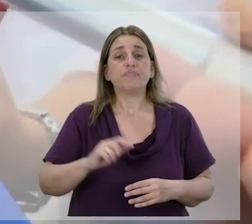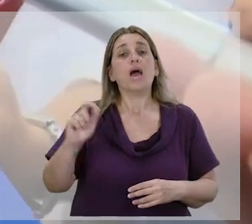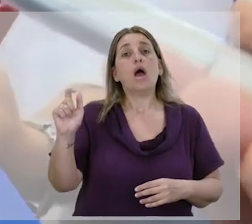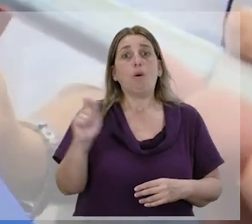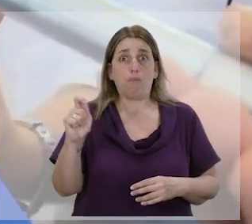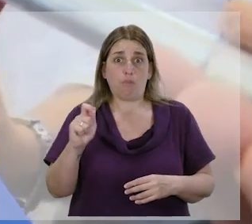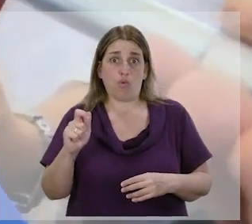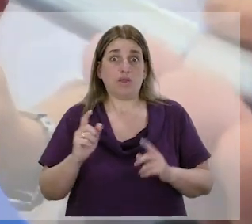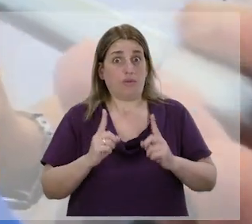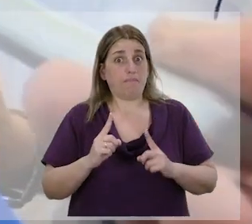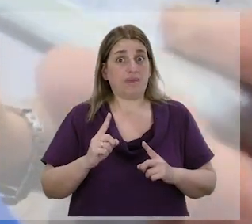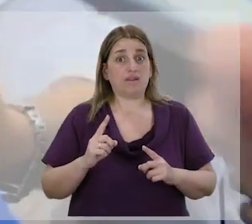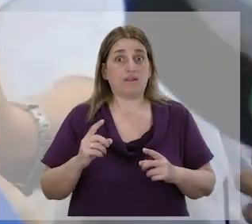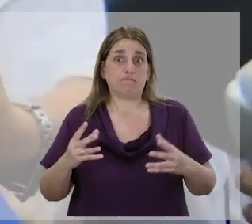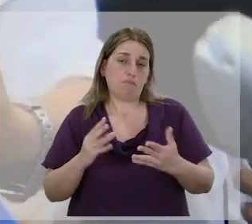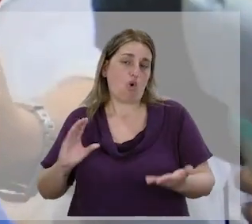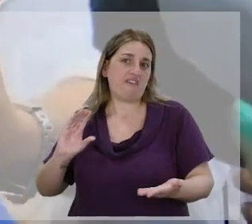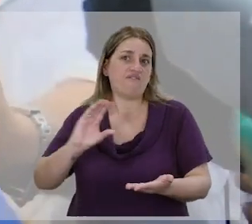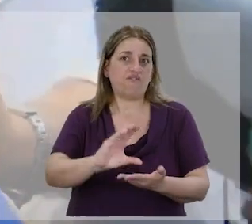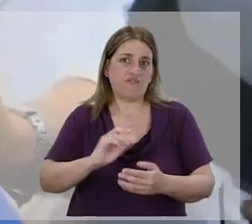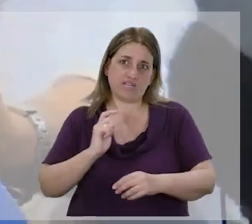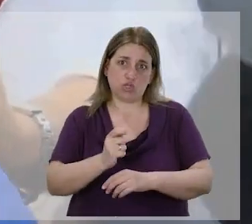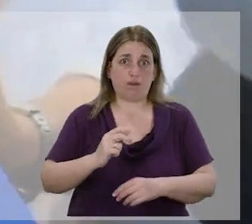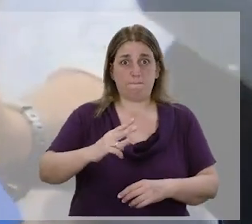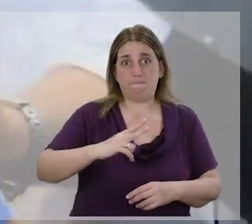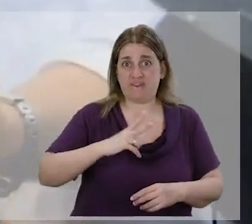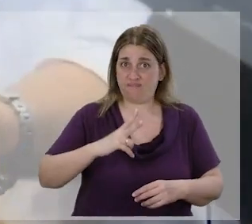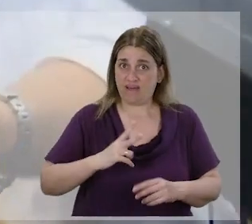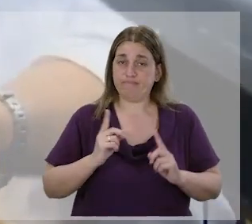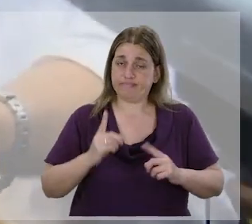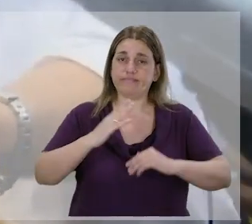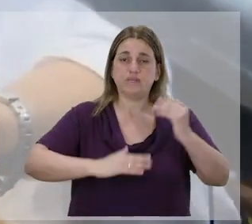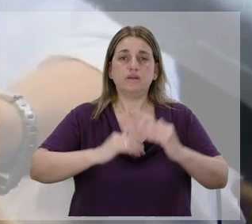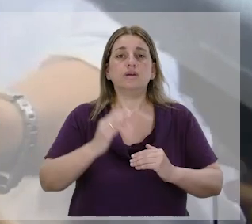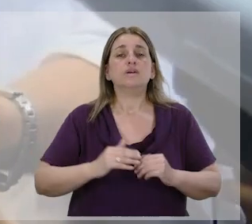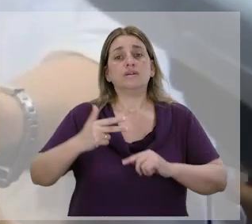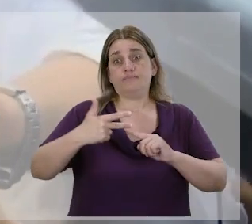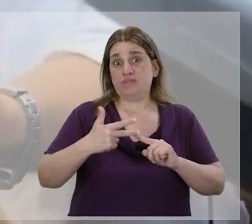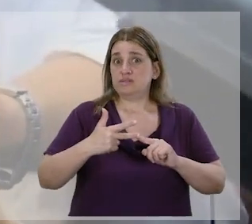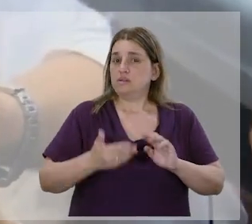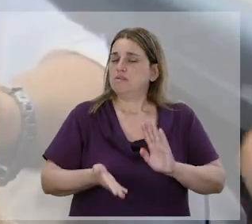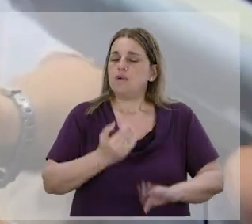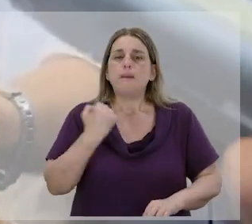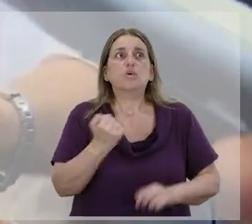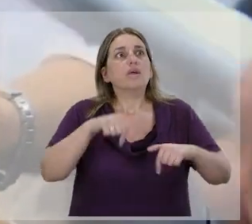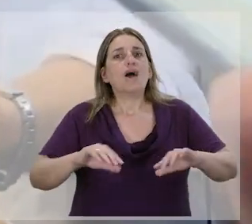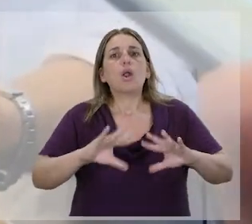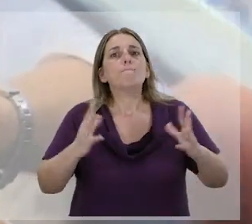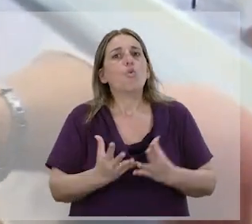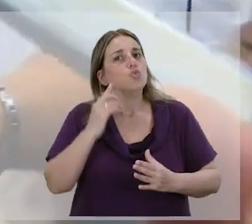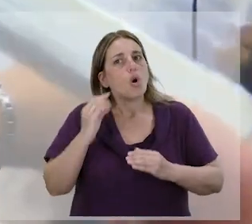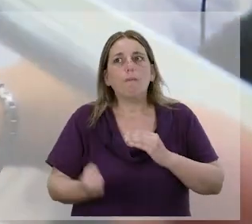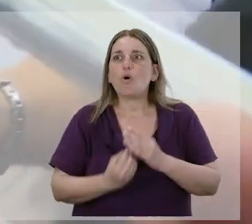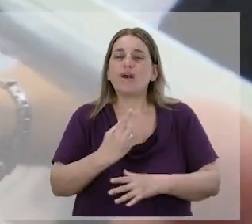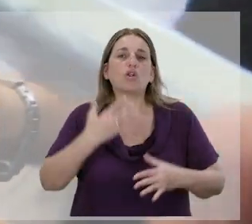construyendo. Los públicos y sobre todo las inversiones privadas. Tercero, y cada vez más